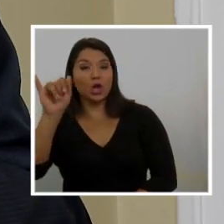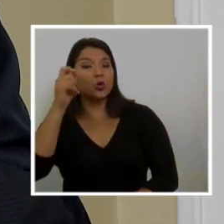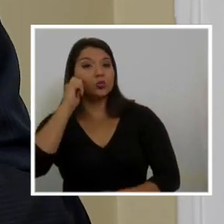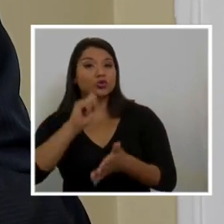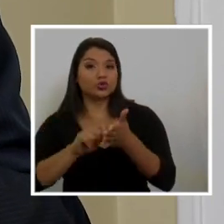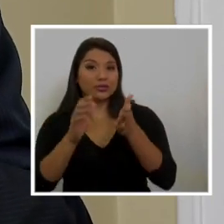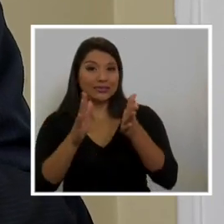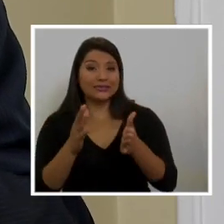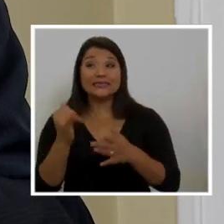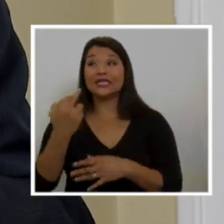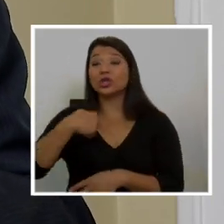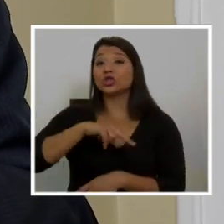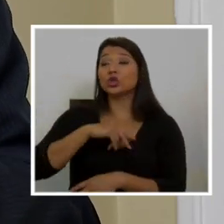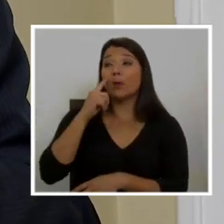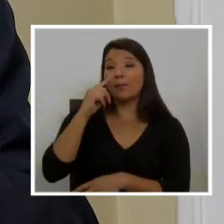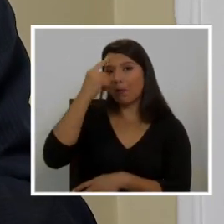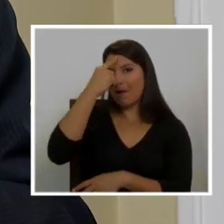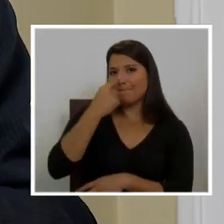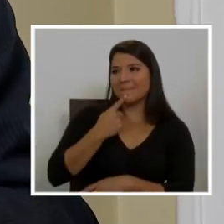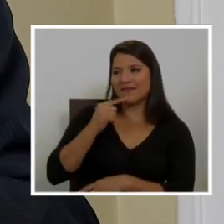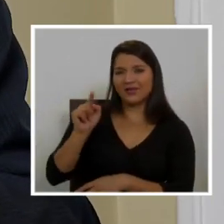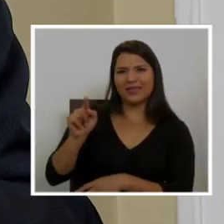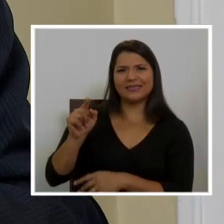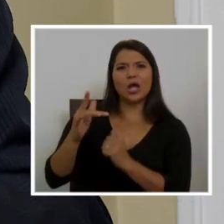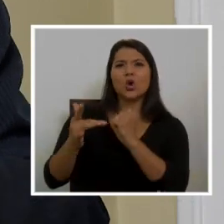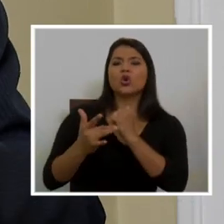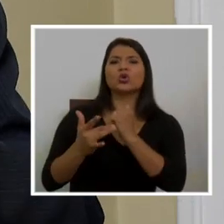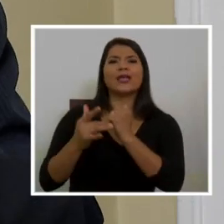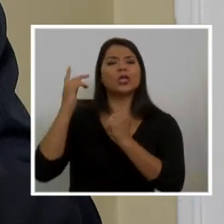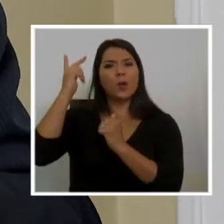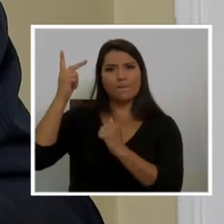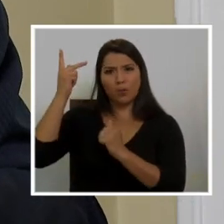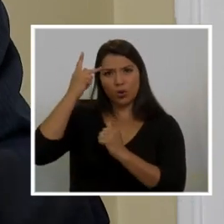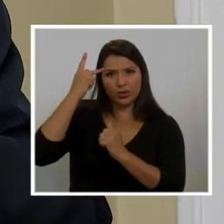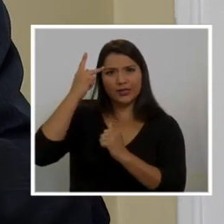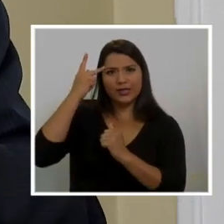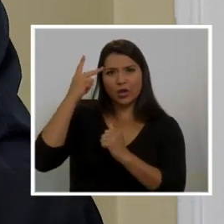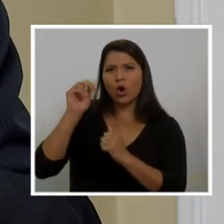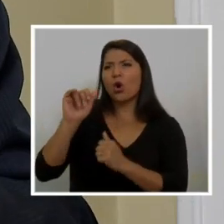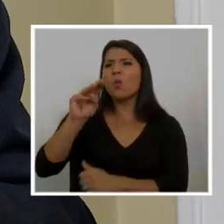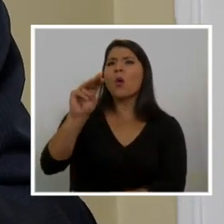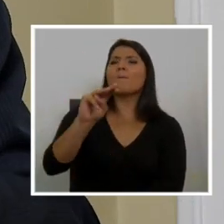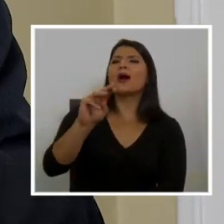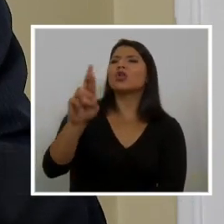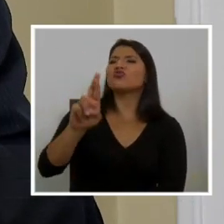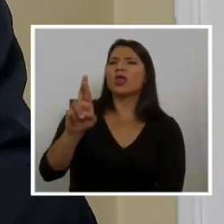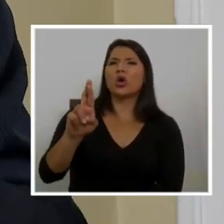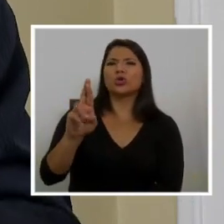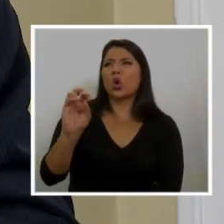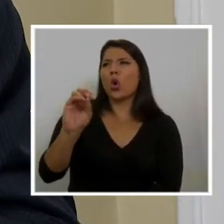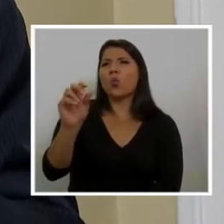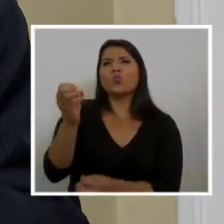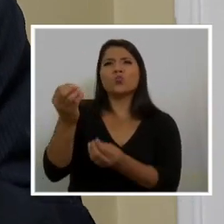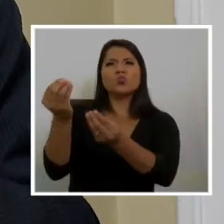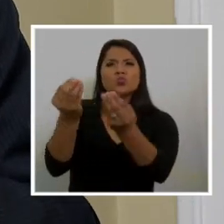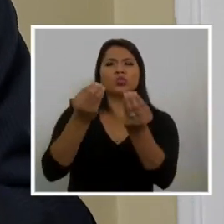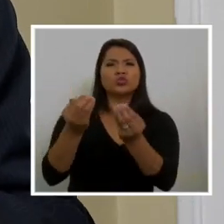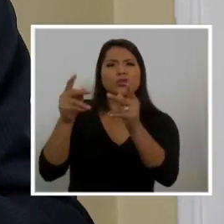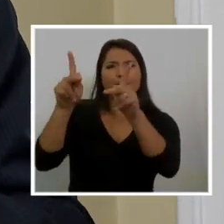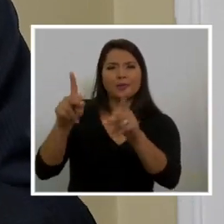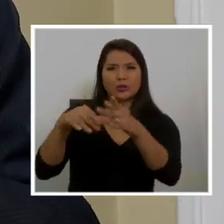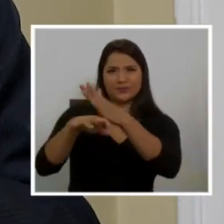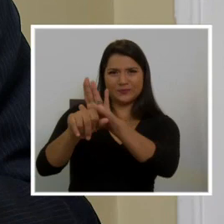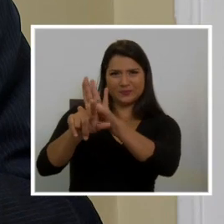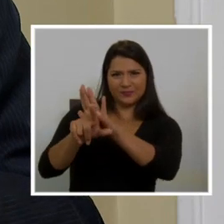representante por el Cantón Turrialba, ella es un técnico político como fue Mario Redondo, como ha habido un montón de gente en la Asamblea, y ese